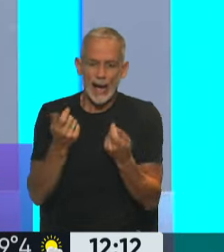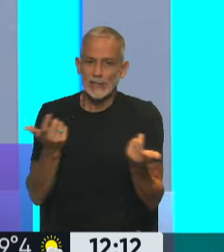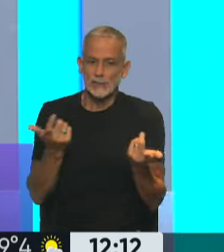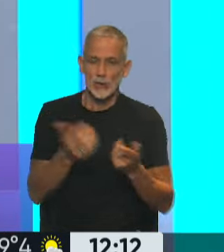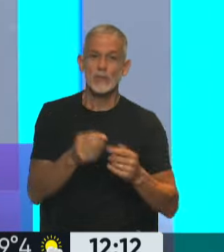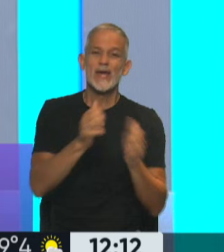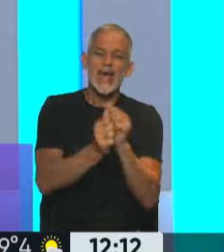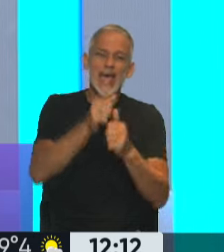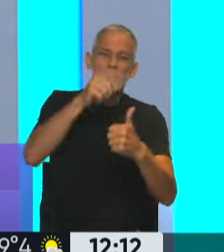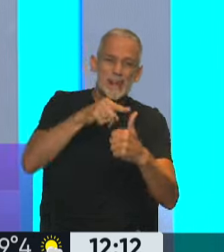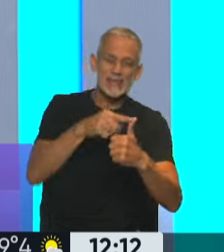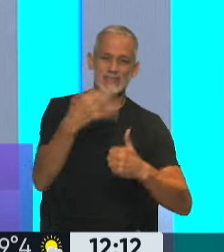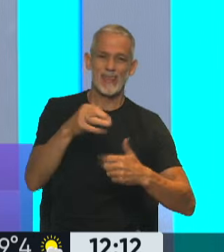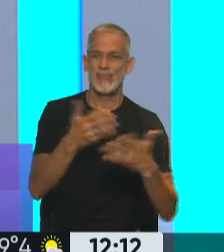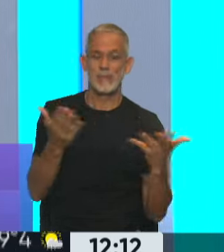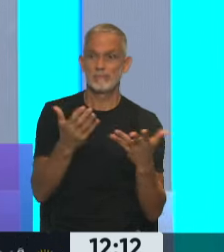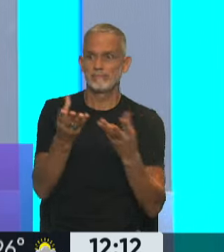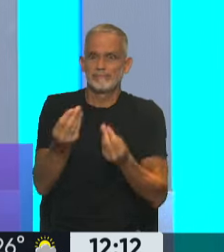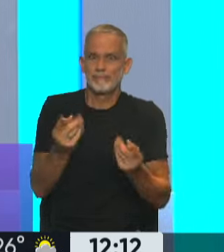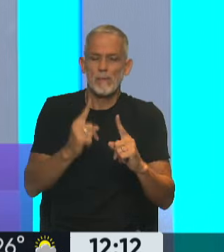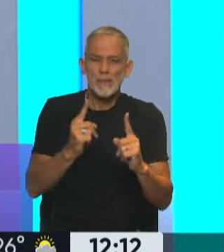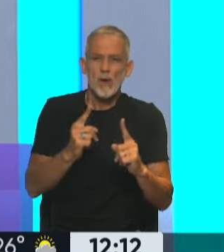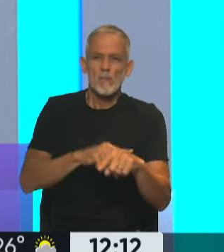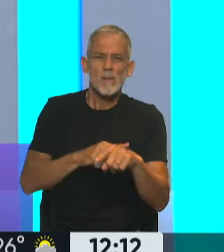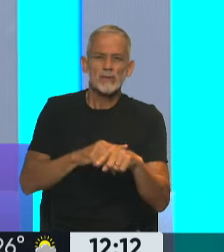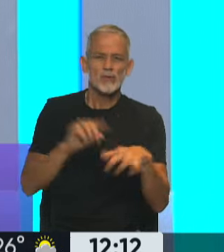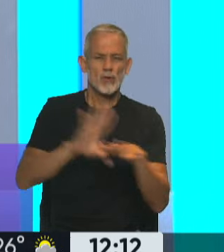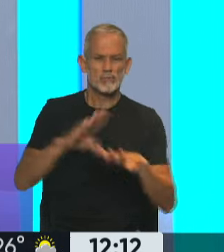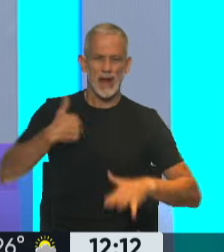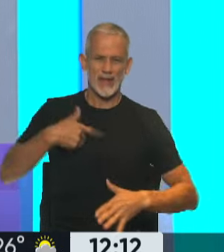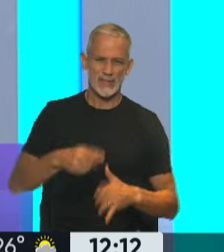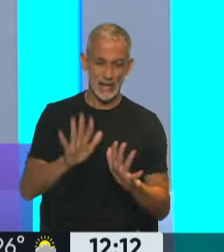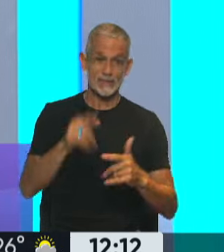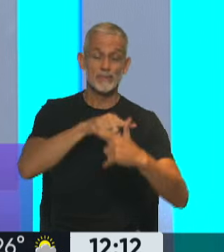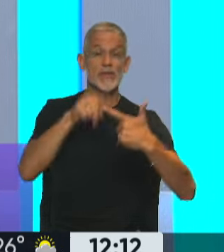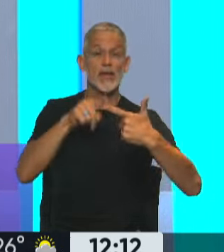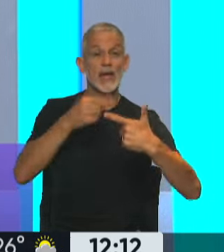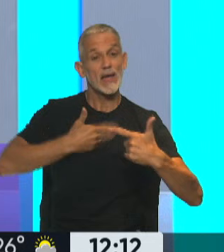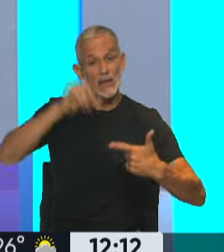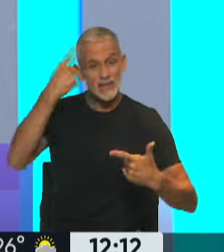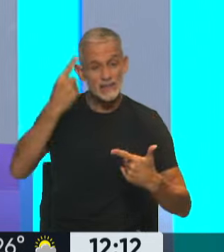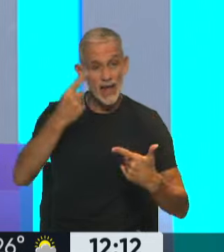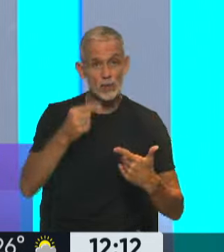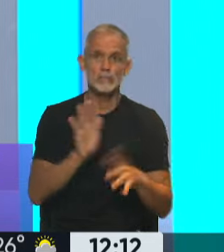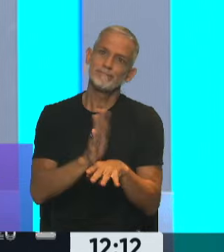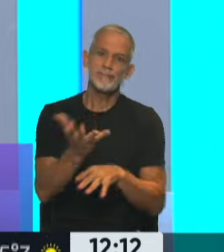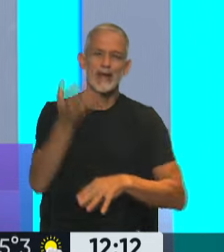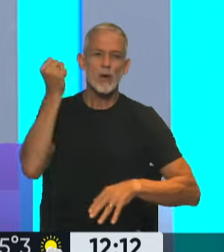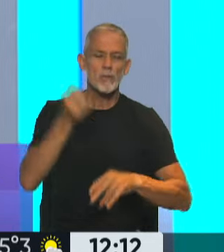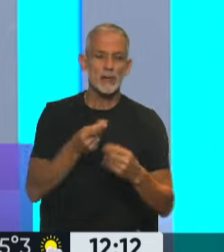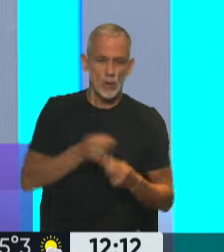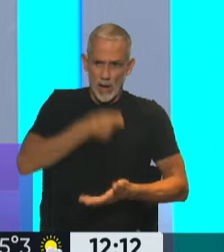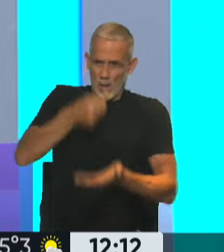que solidarizarse con el momento en que vive el país. Y el Estado, que va a recuperar todo lo que